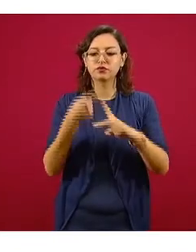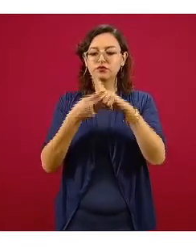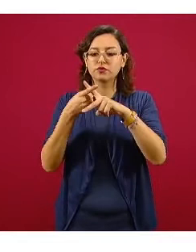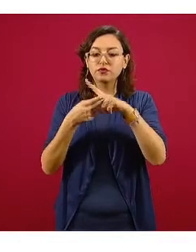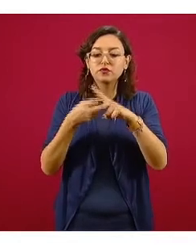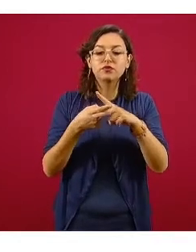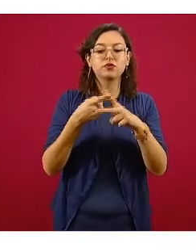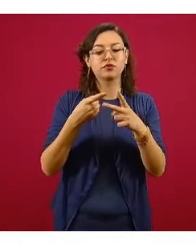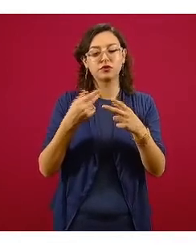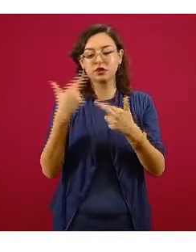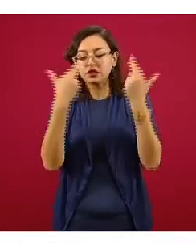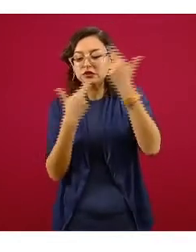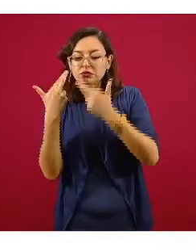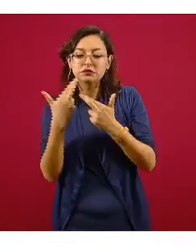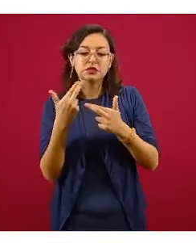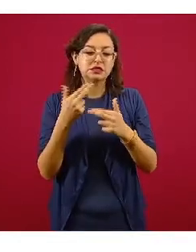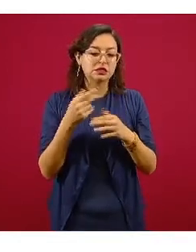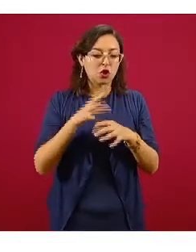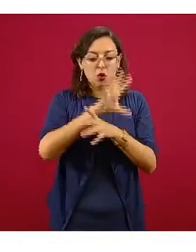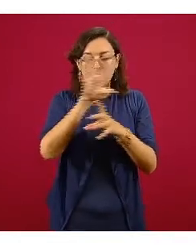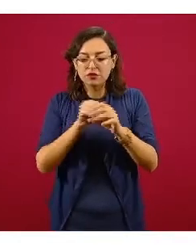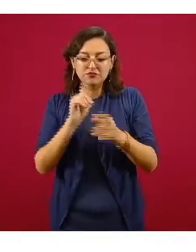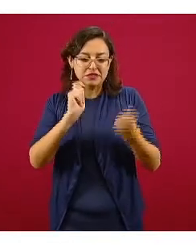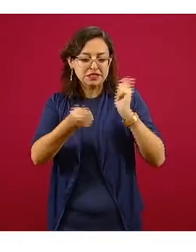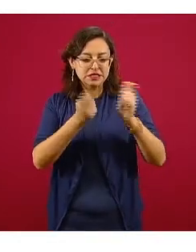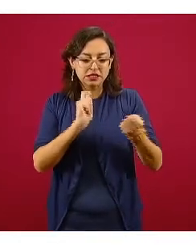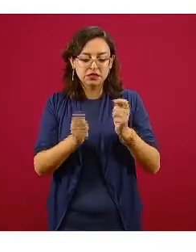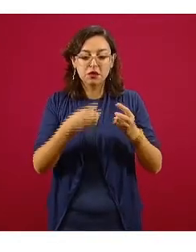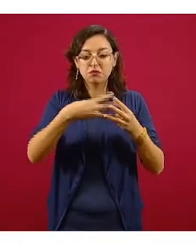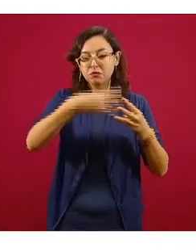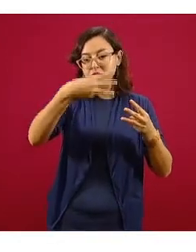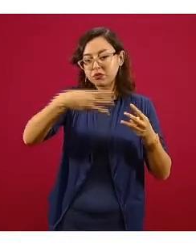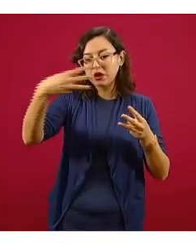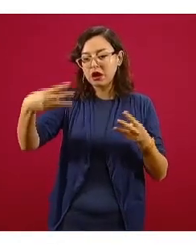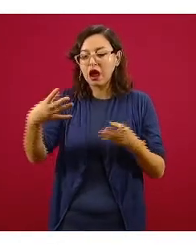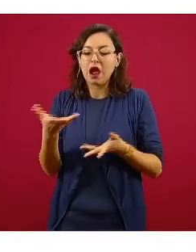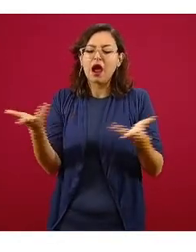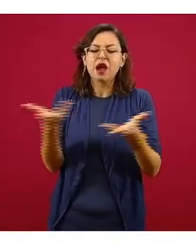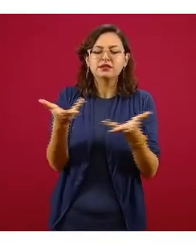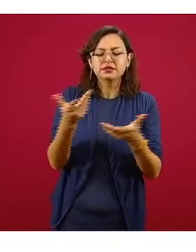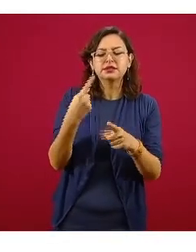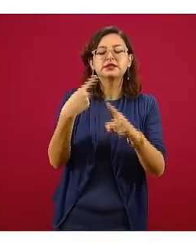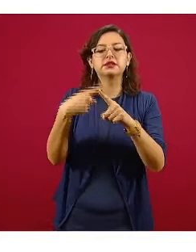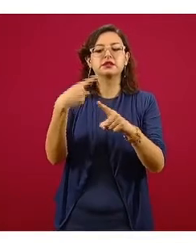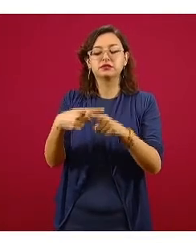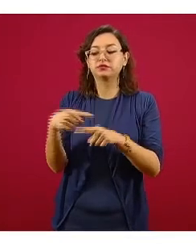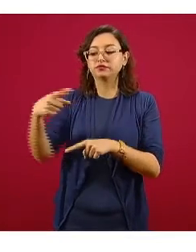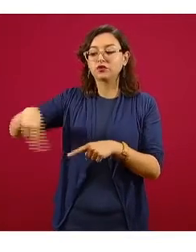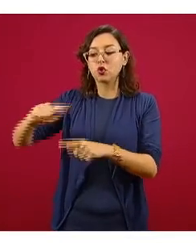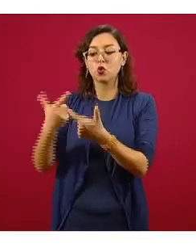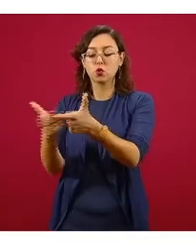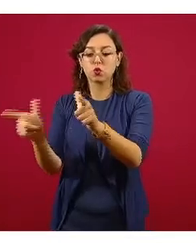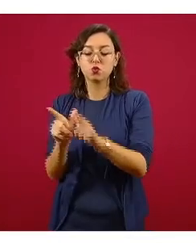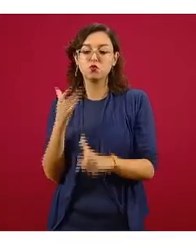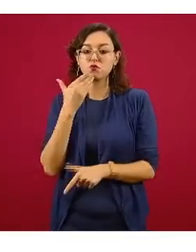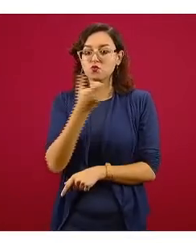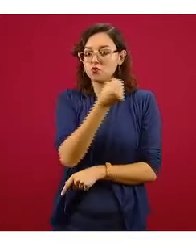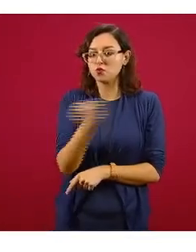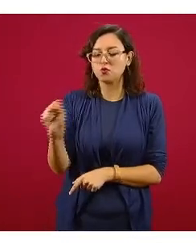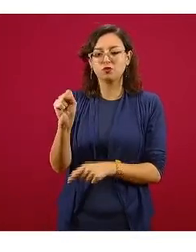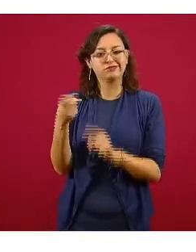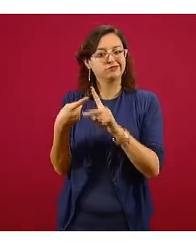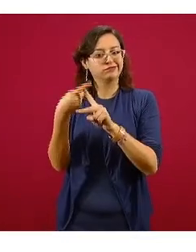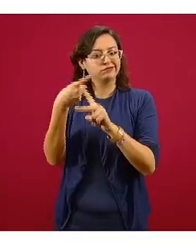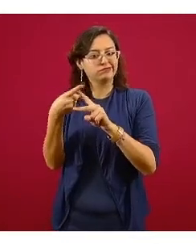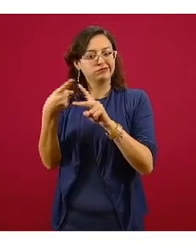los análisis y proyecciones matemáticas que están detrás de ella los produce un muy talentoso grupo de